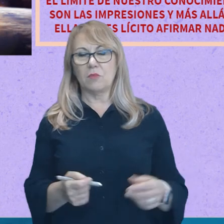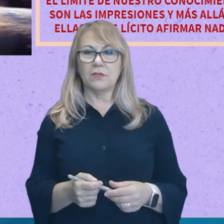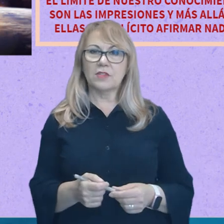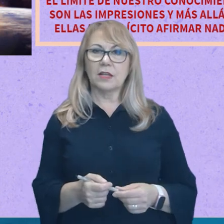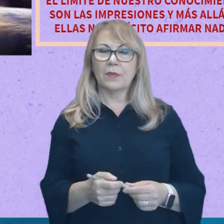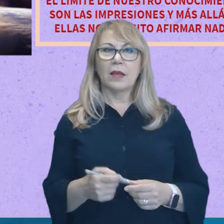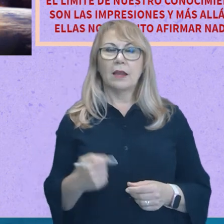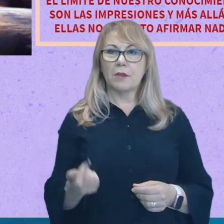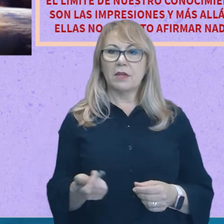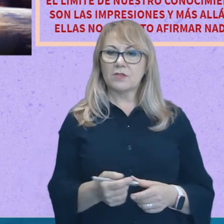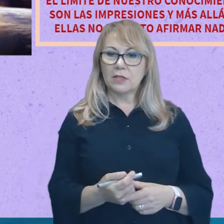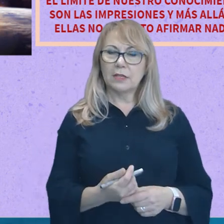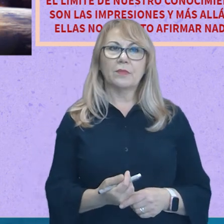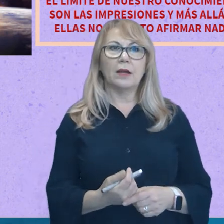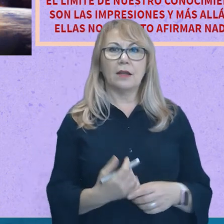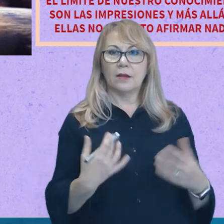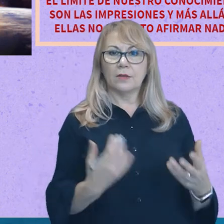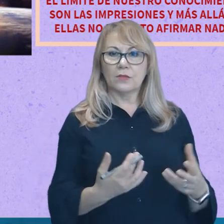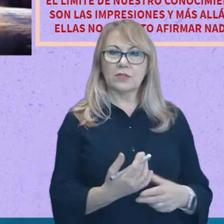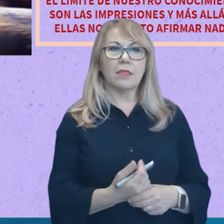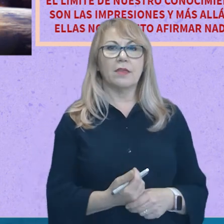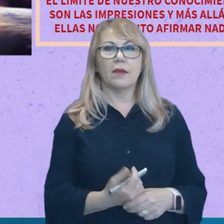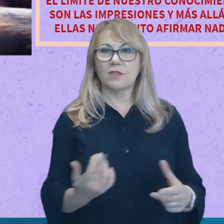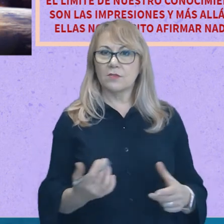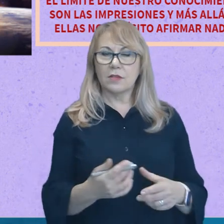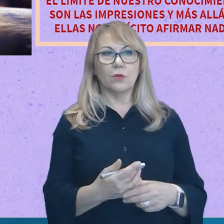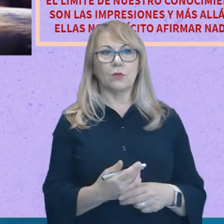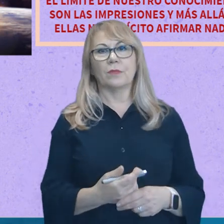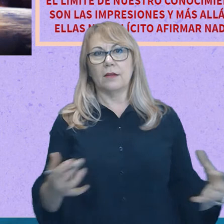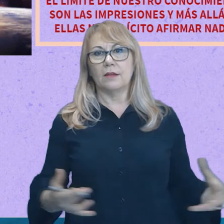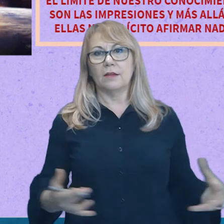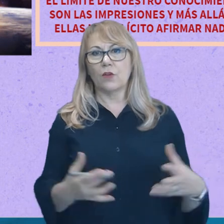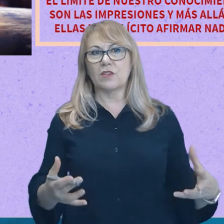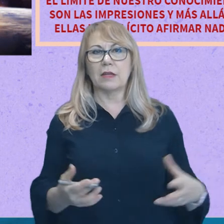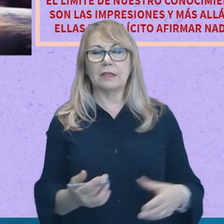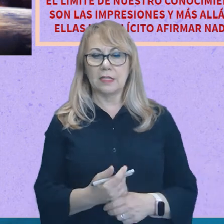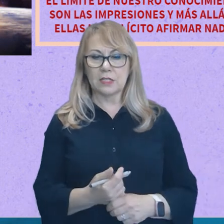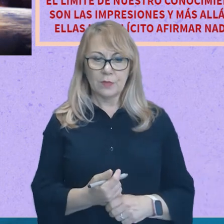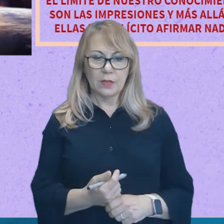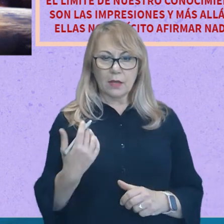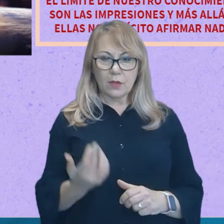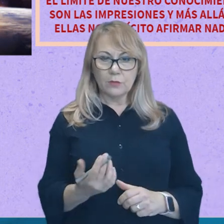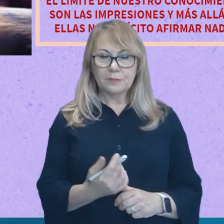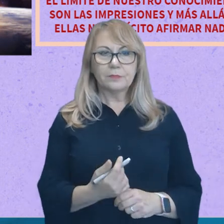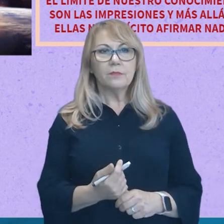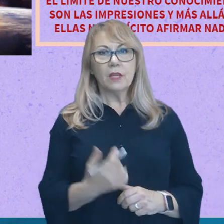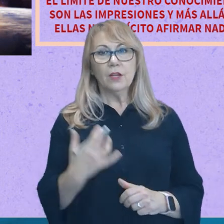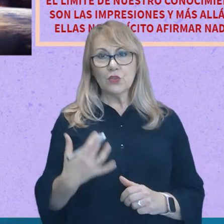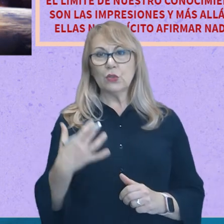ideas de la metafísica. La primera sería a la sustancia extensa o las cosas materiales, ¿no? Para